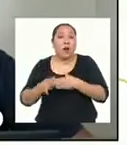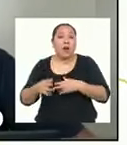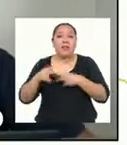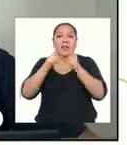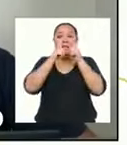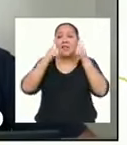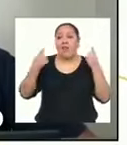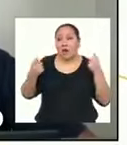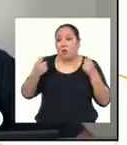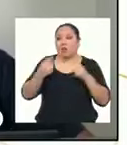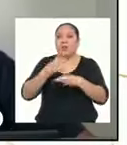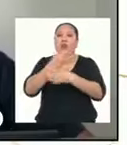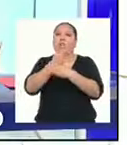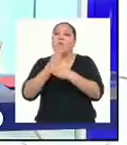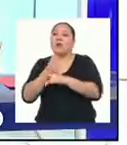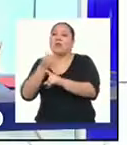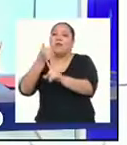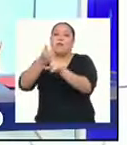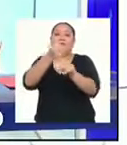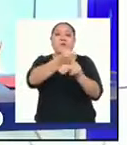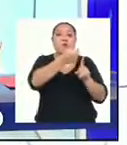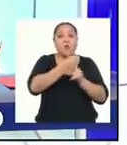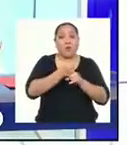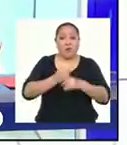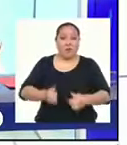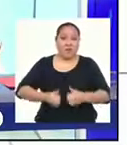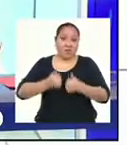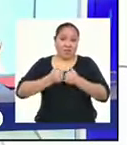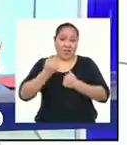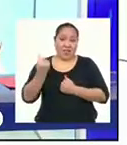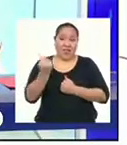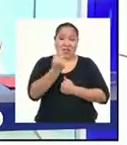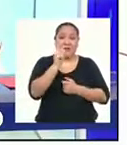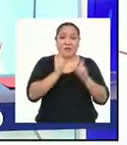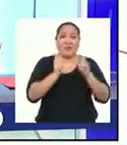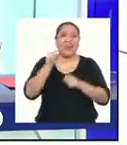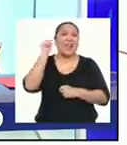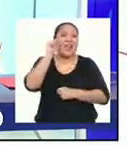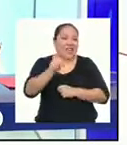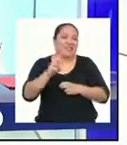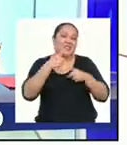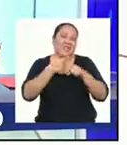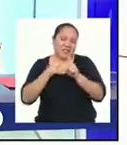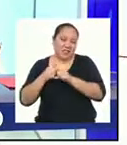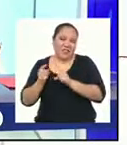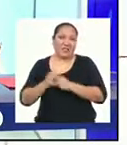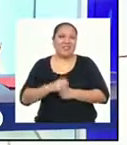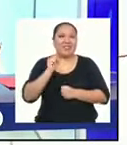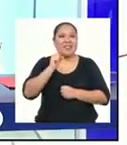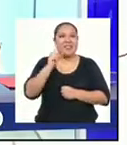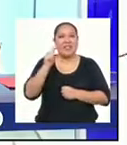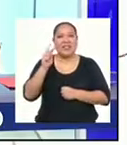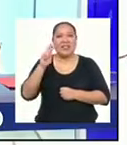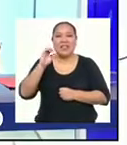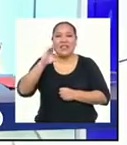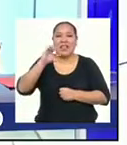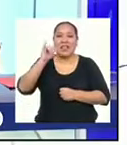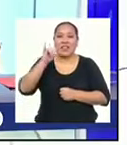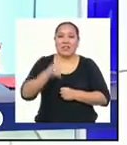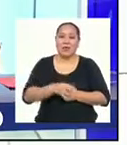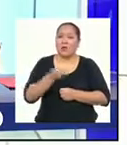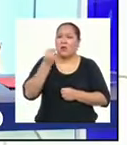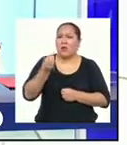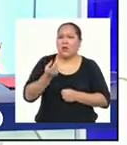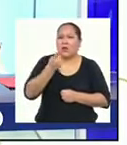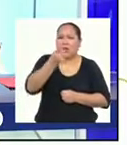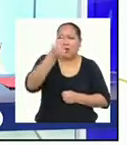de vida de cada persona. ¡Exacto! ¡Eso es diversidad! Ahora vamos con Tracy. ¿Por qué